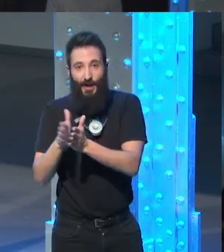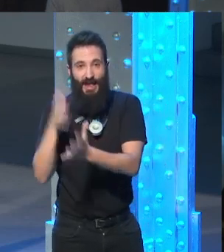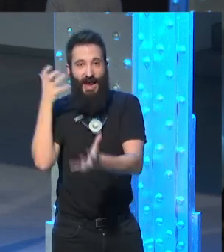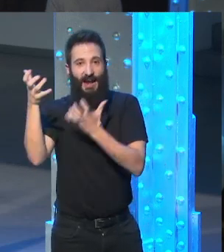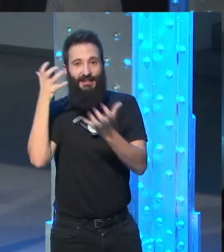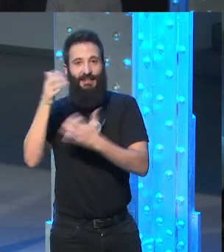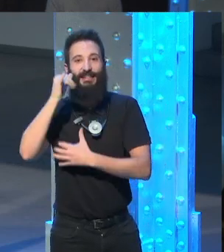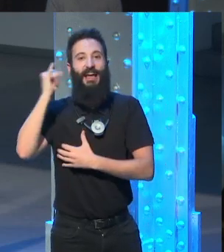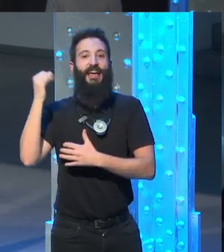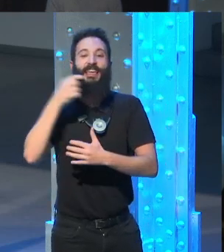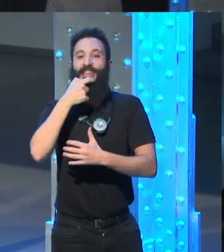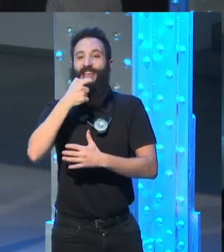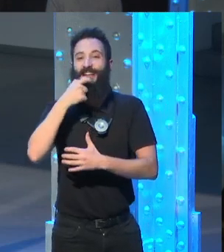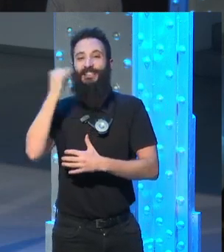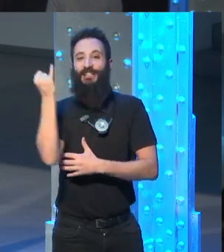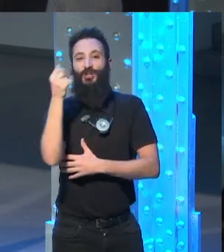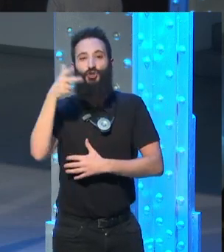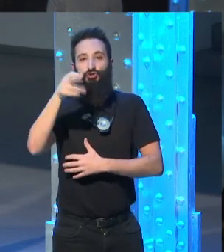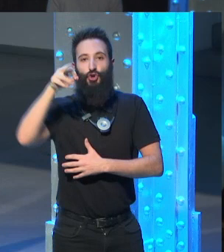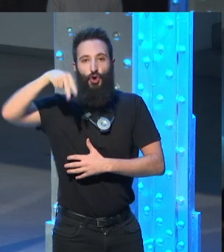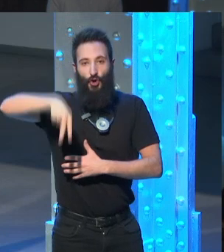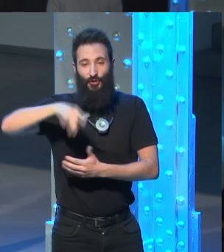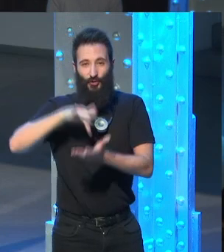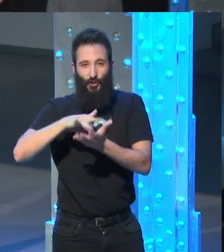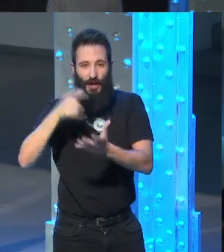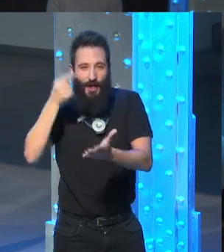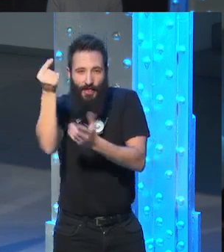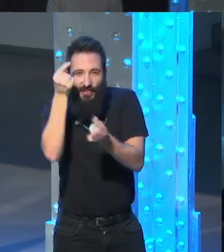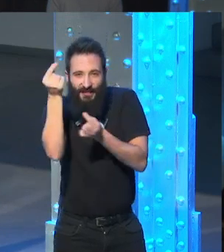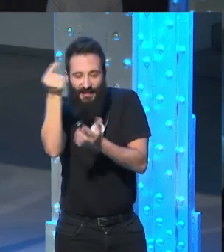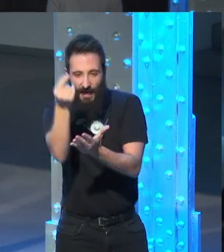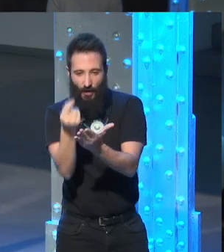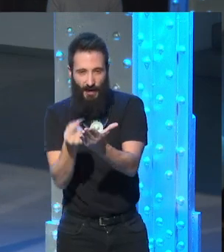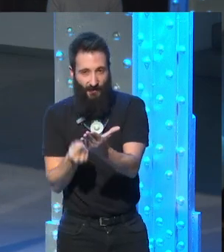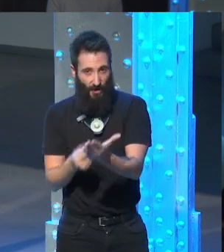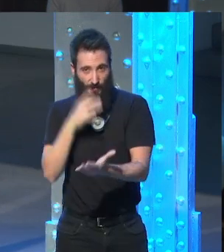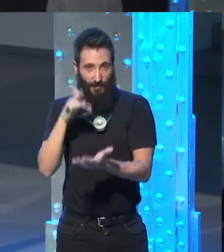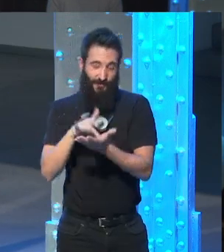John Eras, es diseñador gráfico y tiene background científico, así que parte con ventaja.